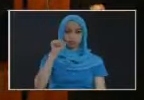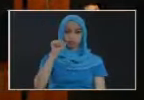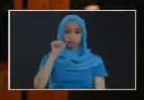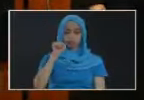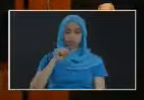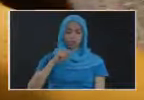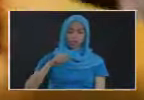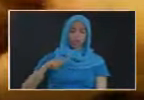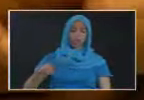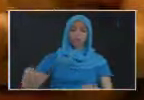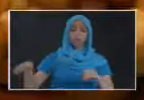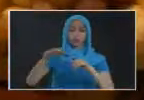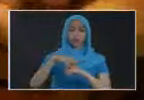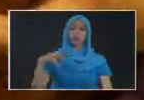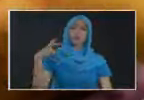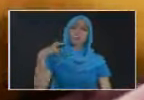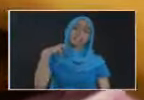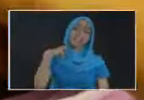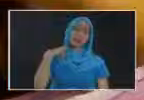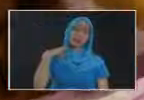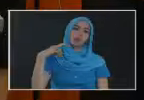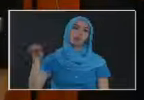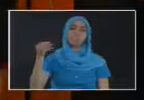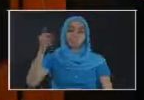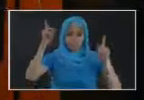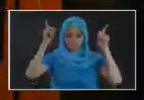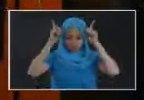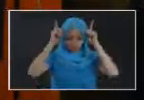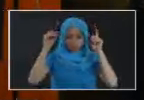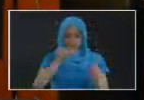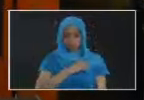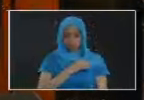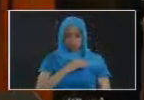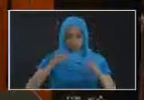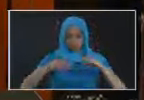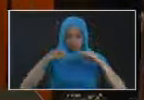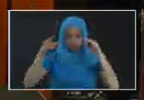todo veneno que el diablo ha querido poner en tu corazón.